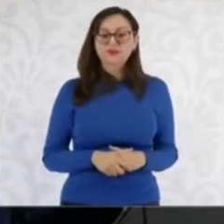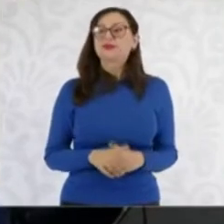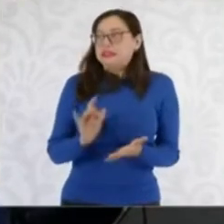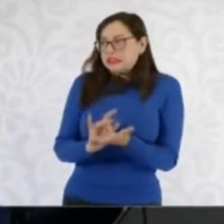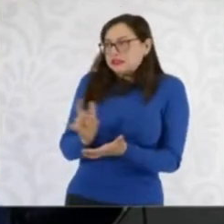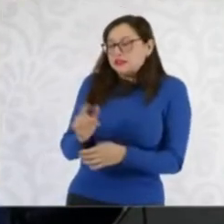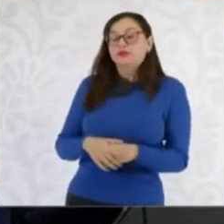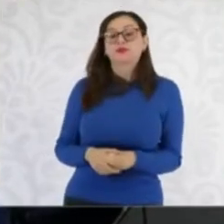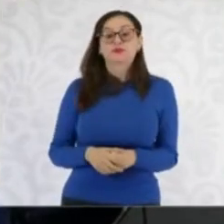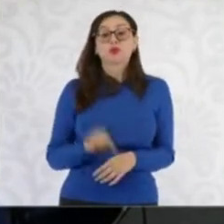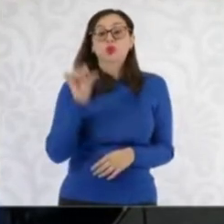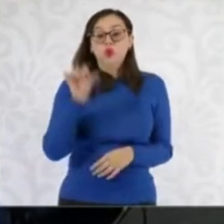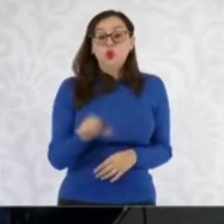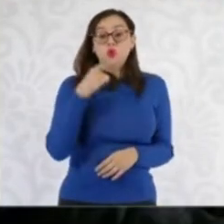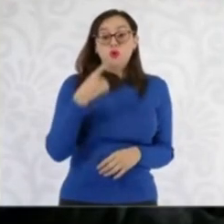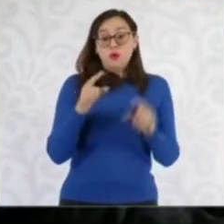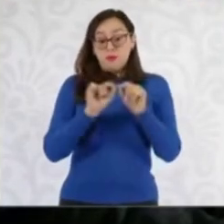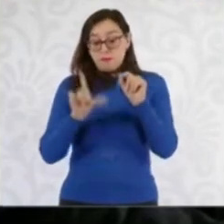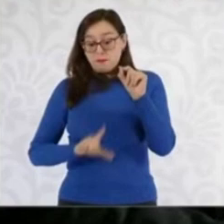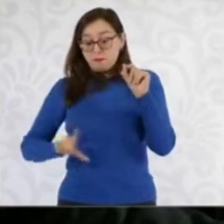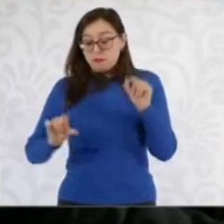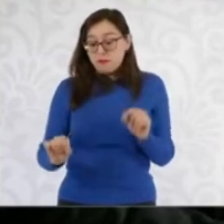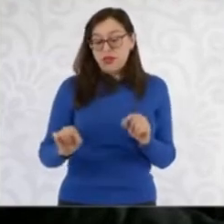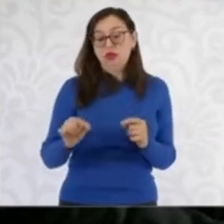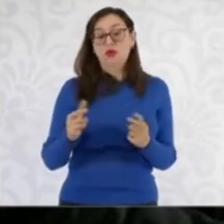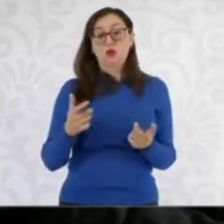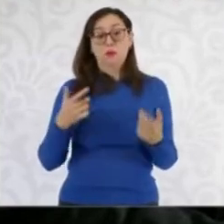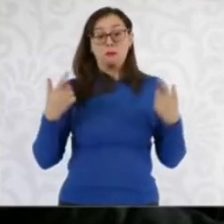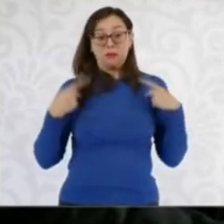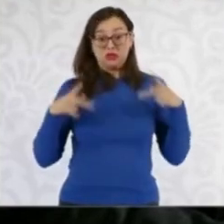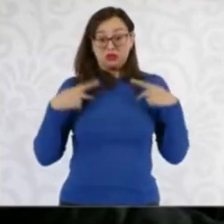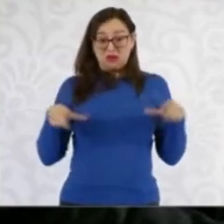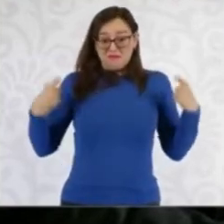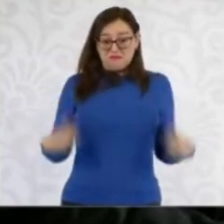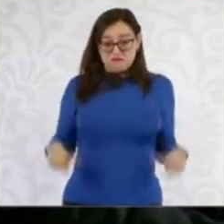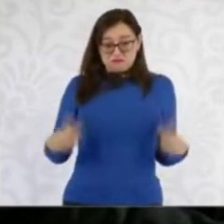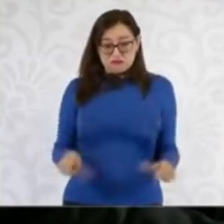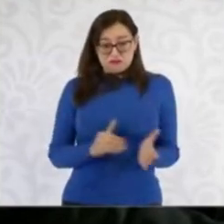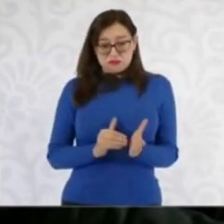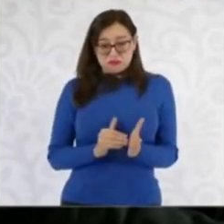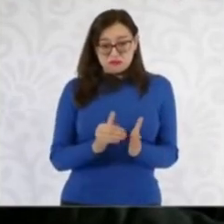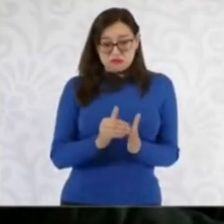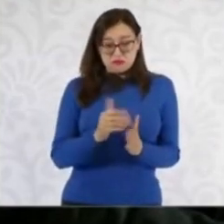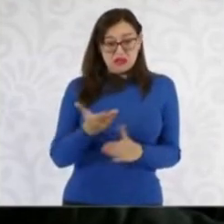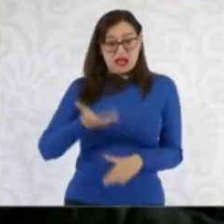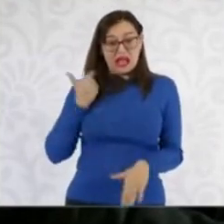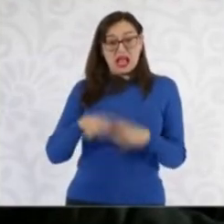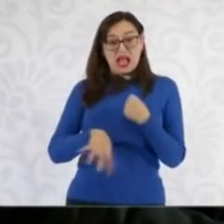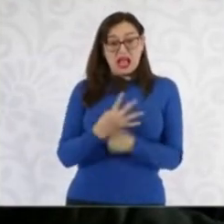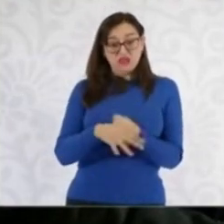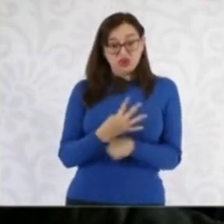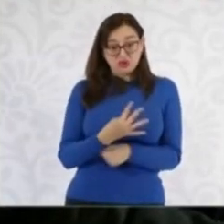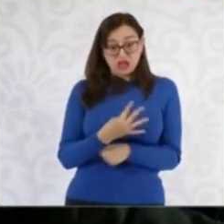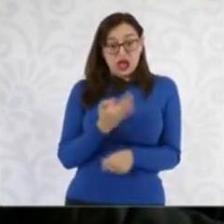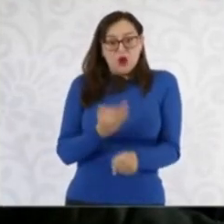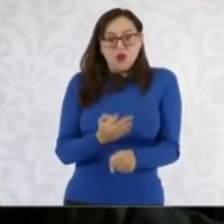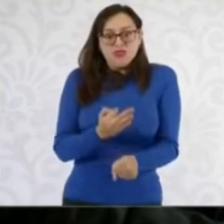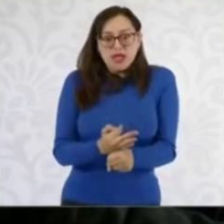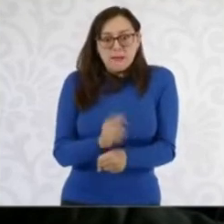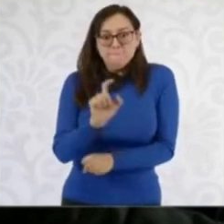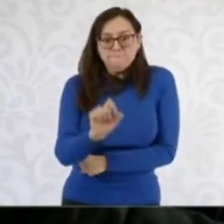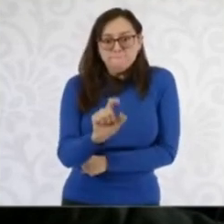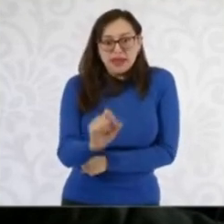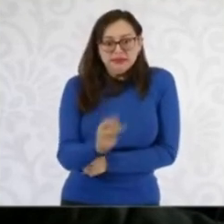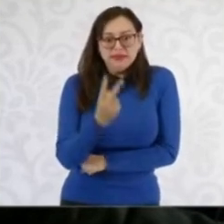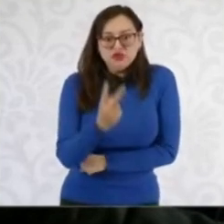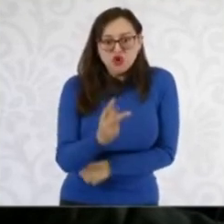que subió la cifra de multimillonarios mexicanos de 14 a 22. Eso significa que también lo que usted hablaba hace rato, que no nada más es para los pobres,